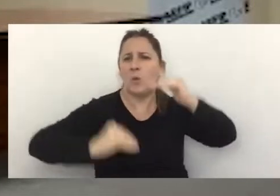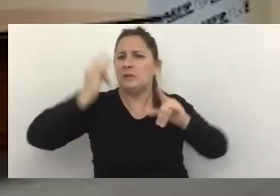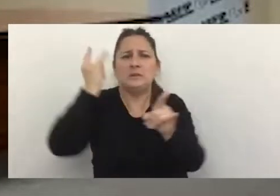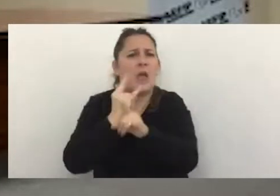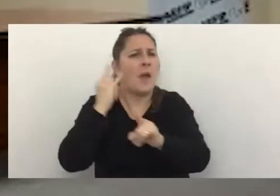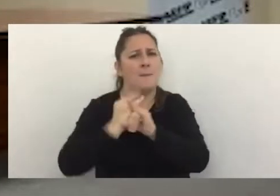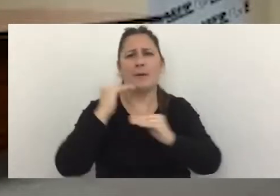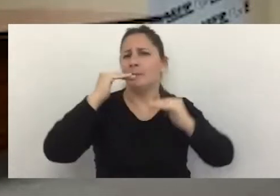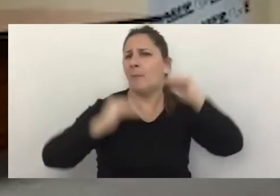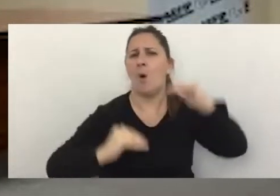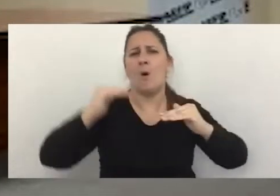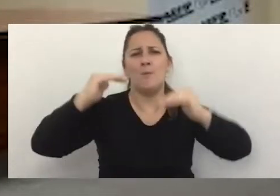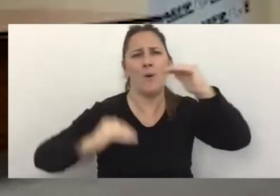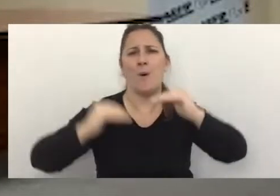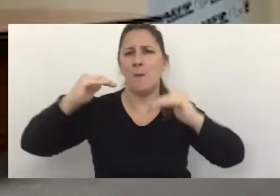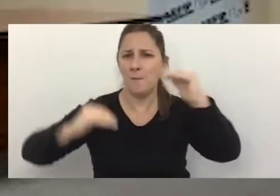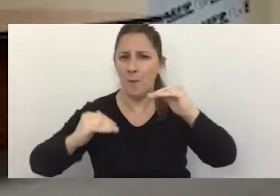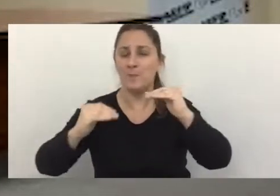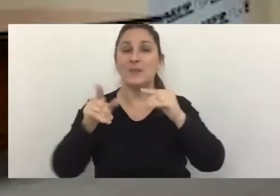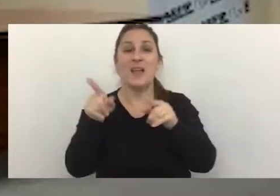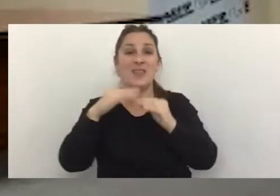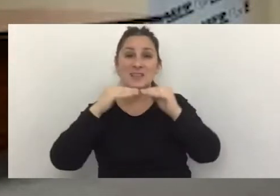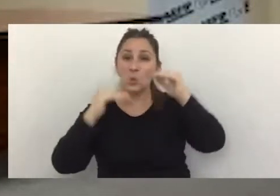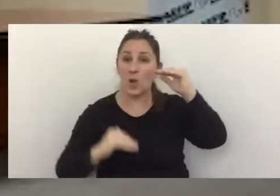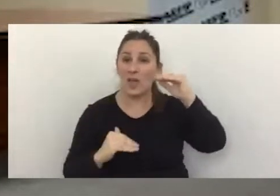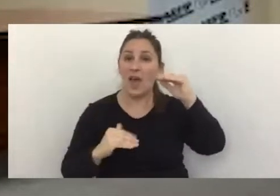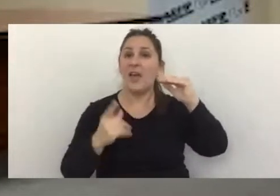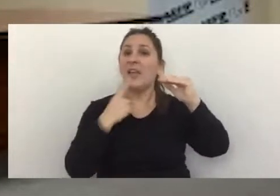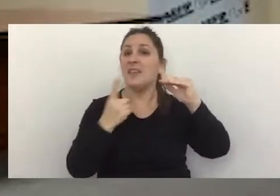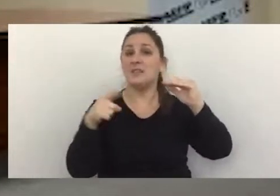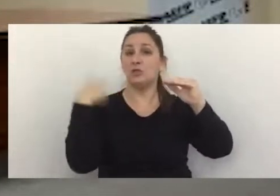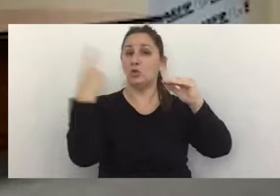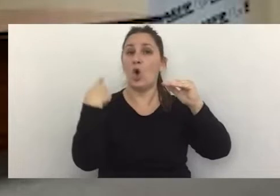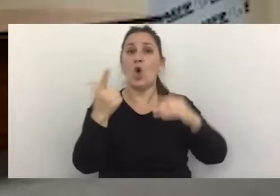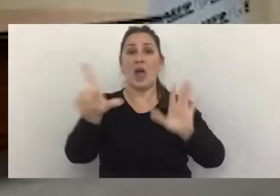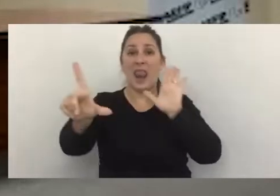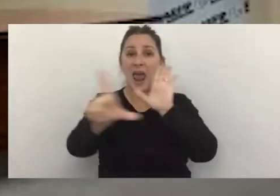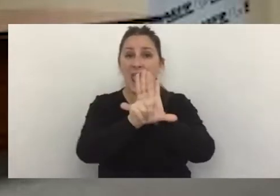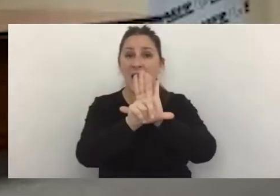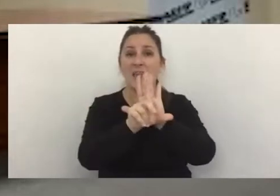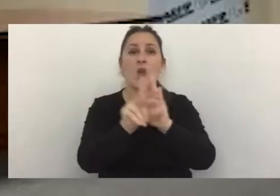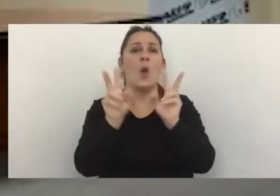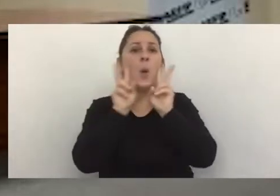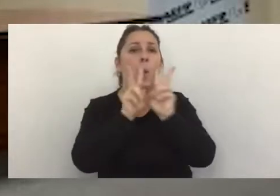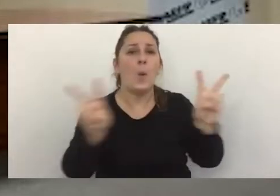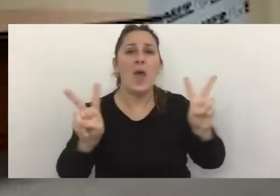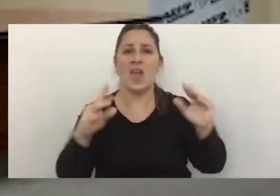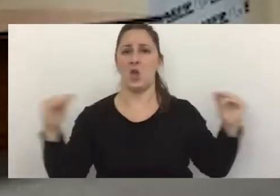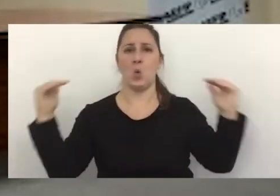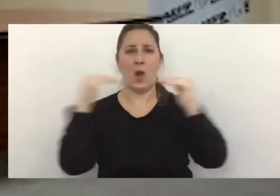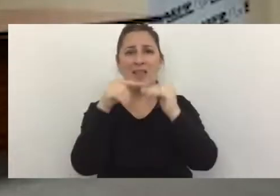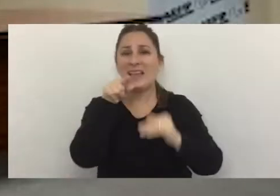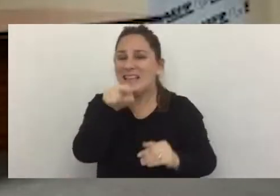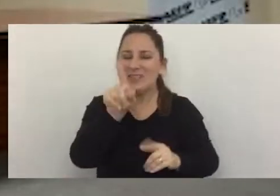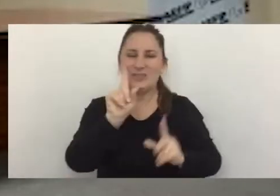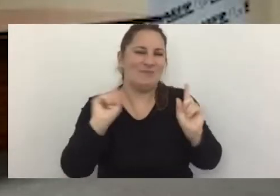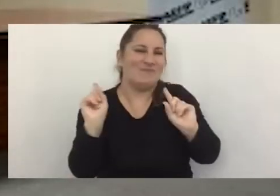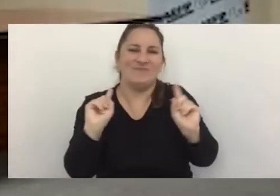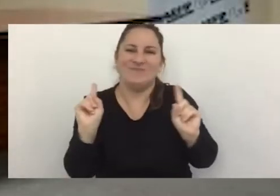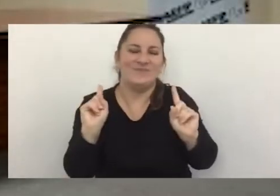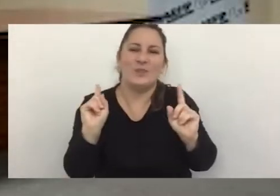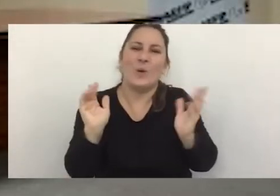desigualdad partía de la base de que todos somos iguales ante la ley. Y esa sí es una falacia